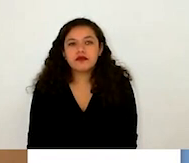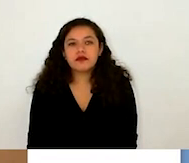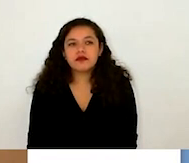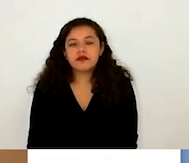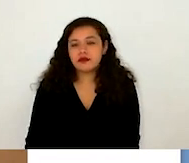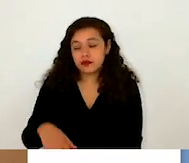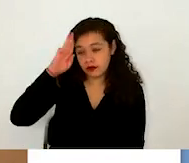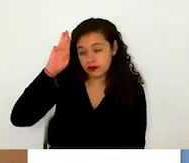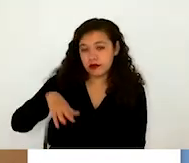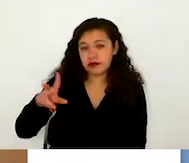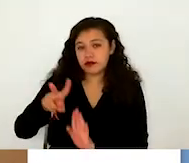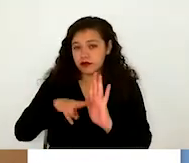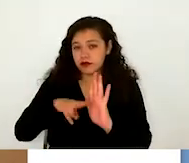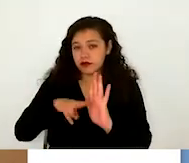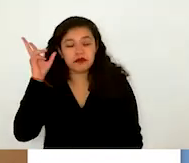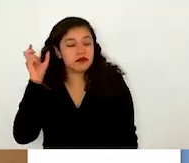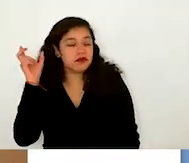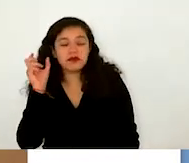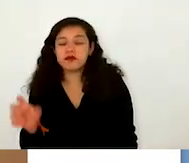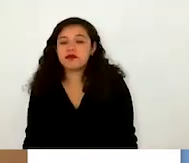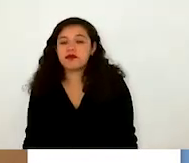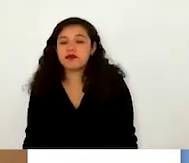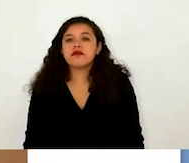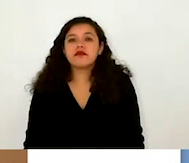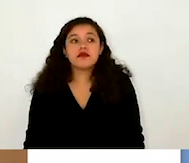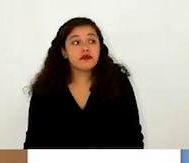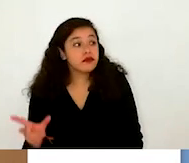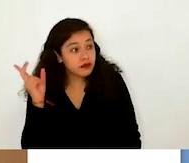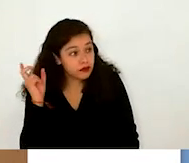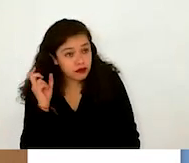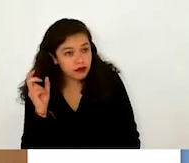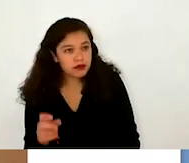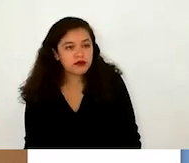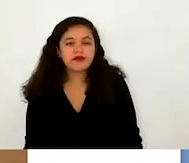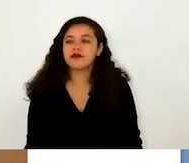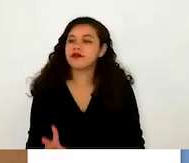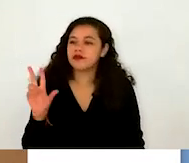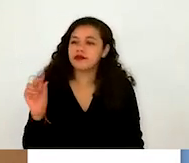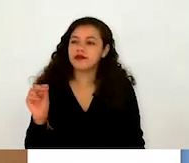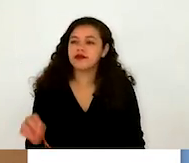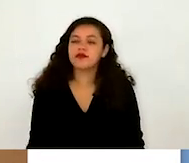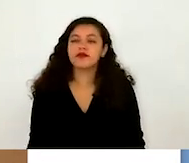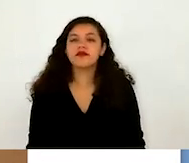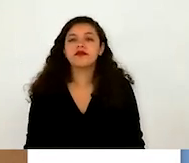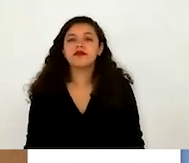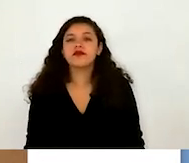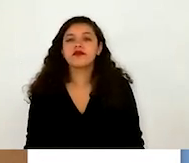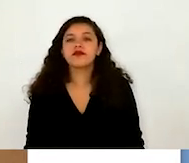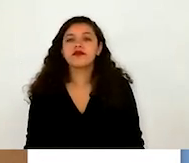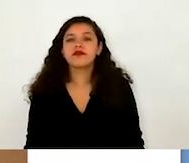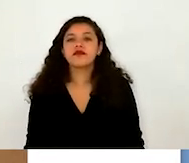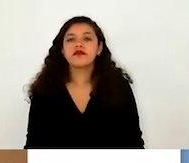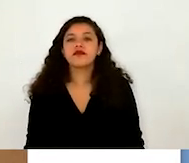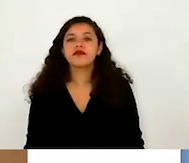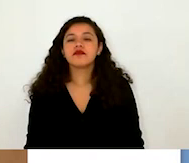maestro el vídeo nos escucha no se escucha no no hay tanto problema